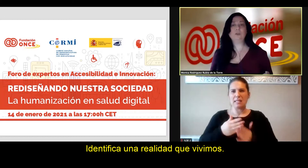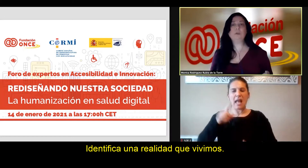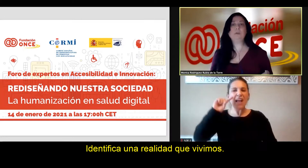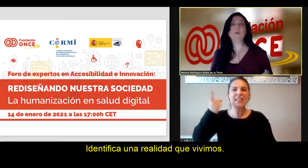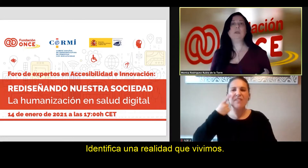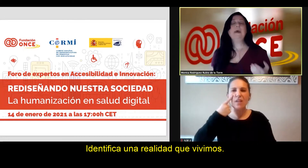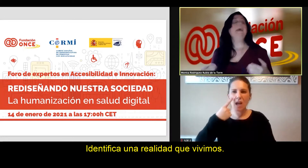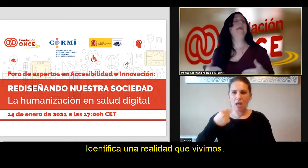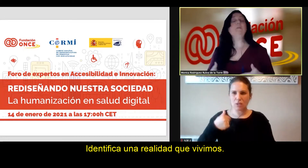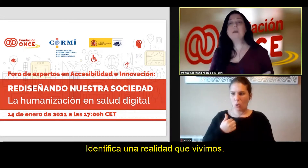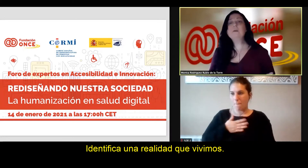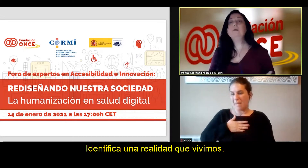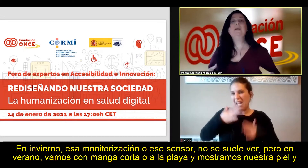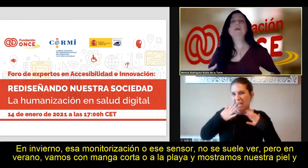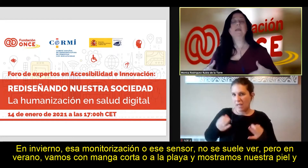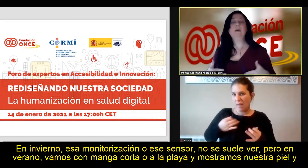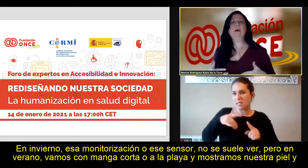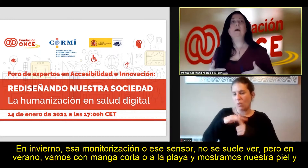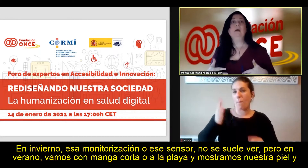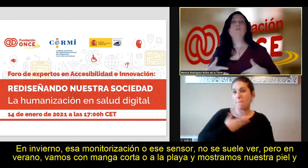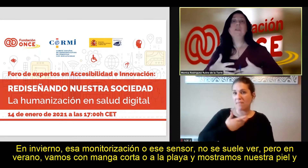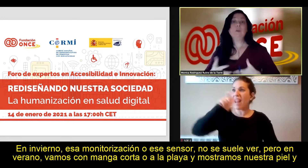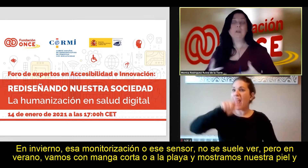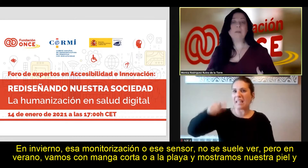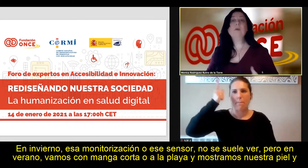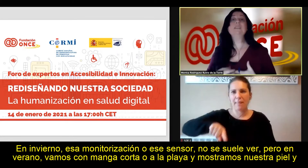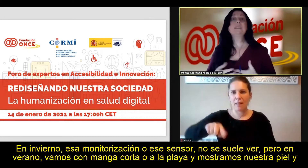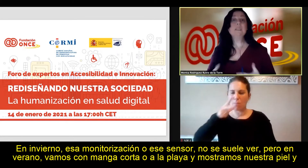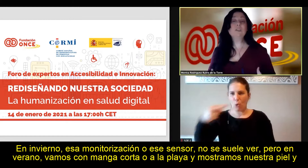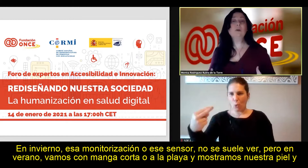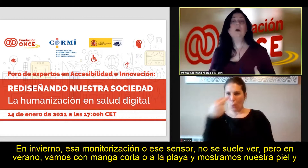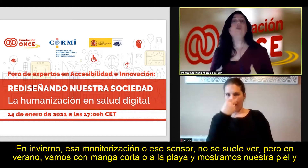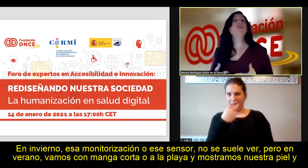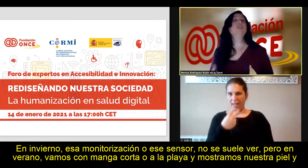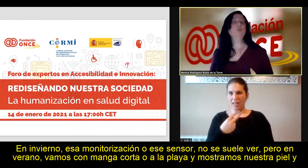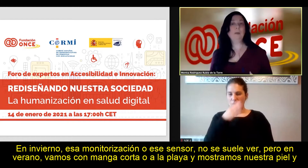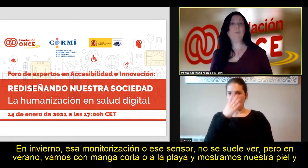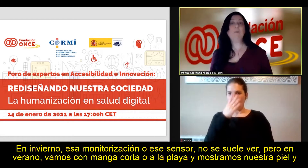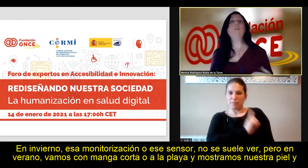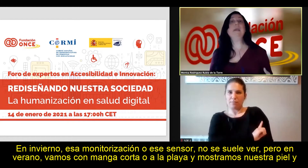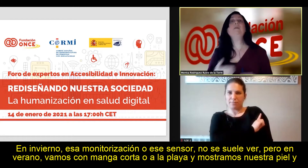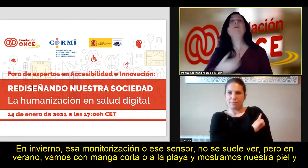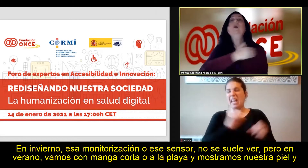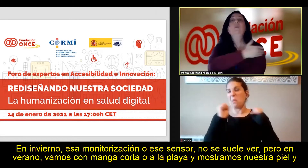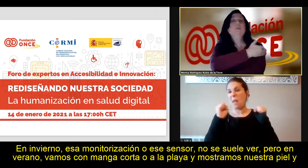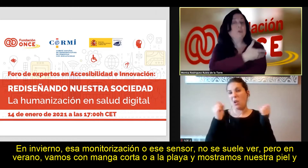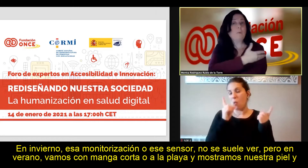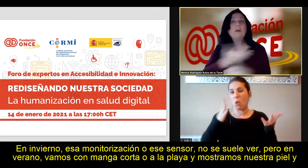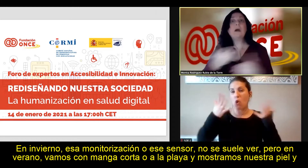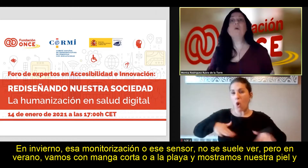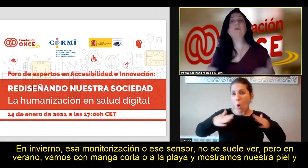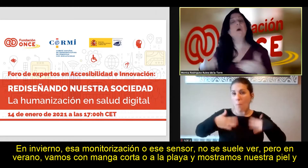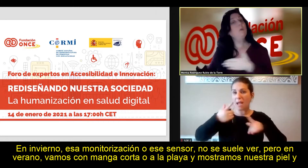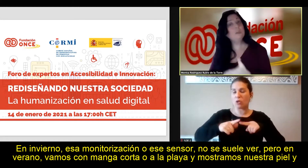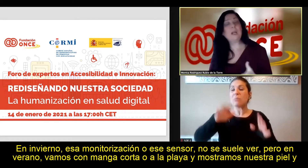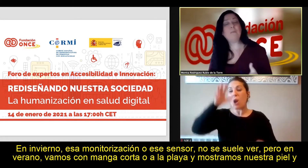nosotros vivimos. En invierno, esa monitorización o ese sensor no se suele ver, pero en verano pues vamos con manga